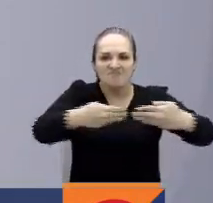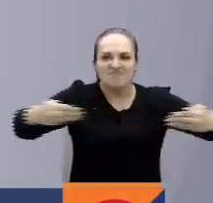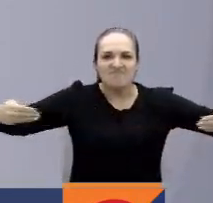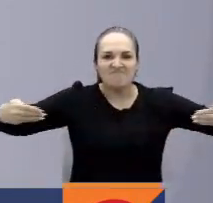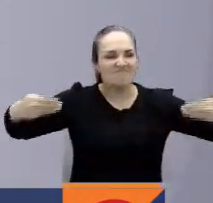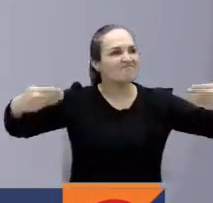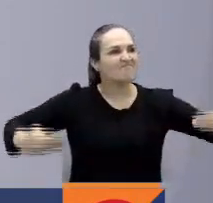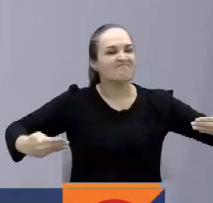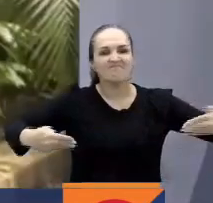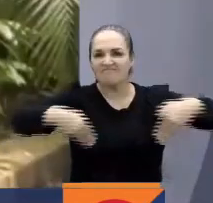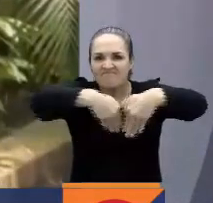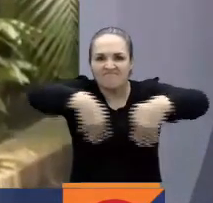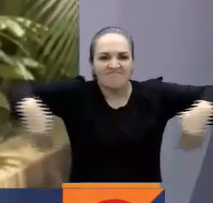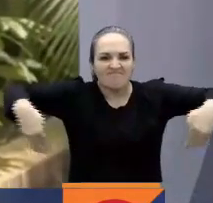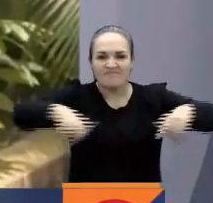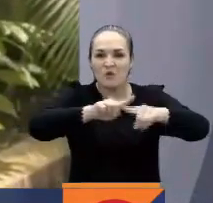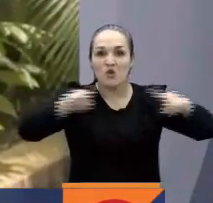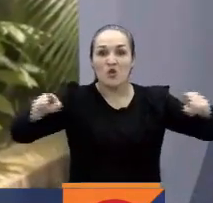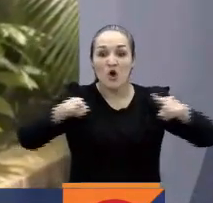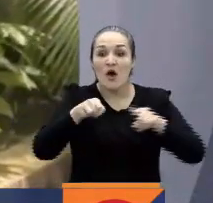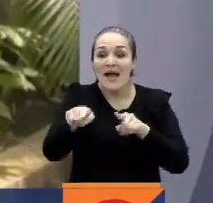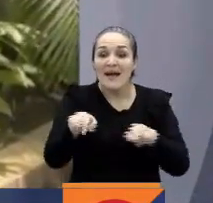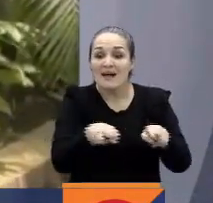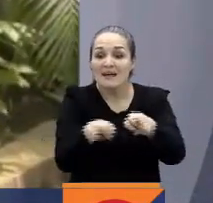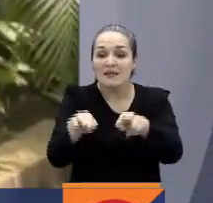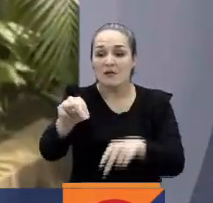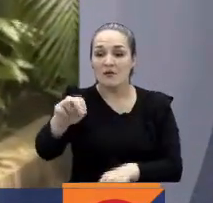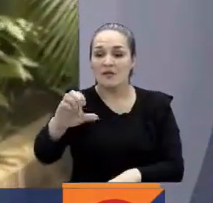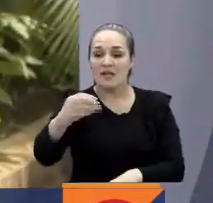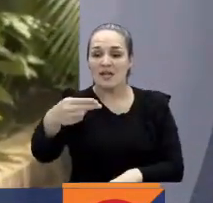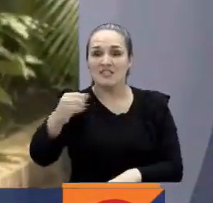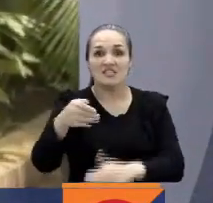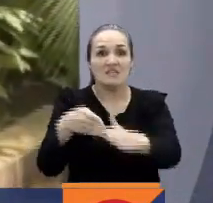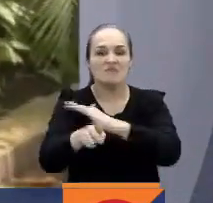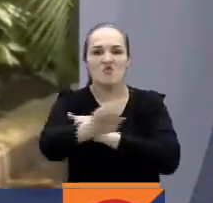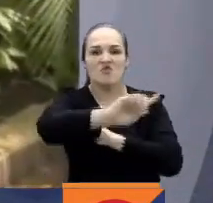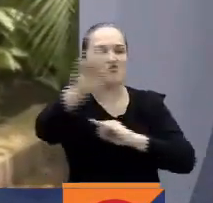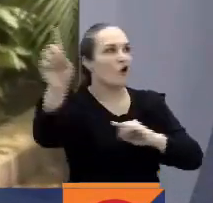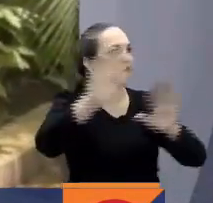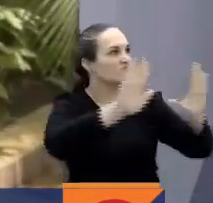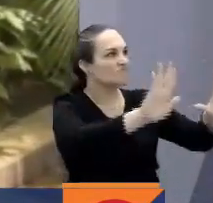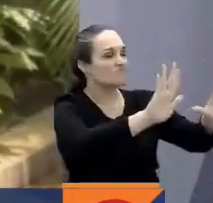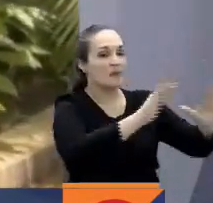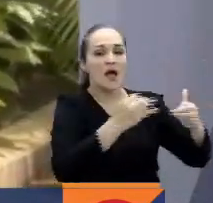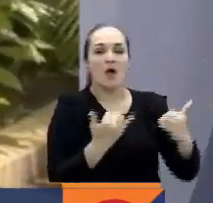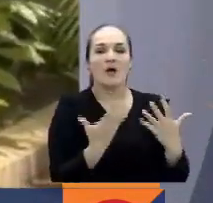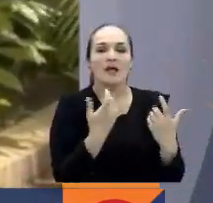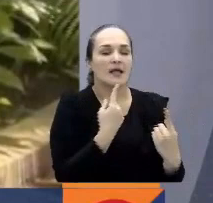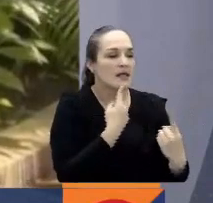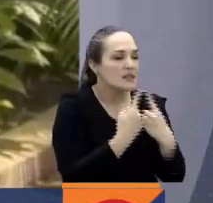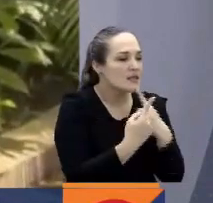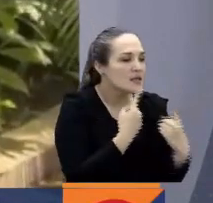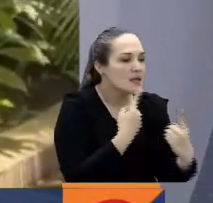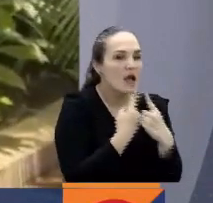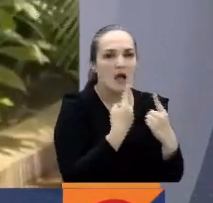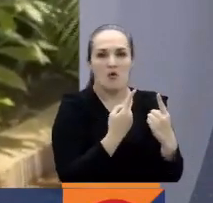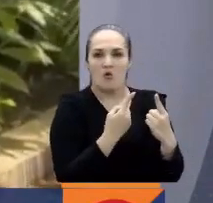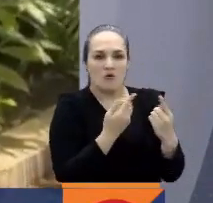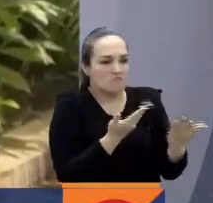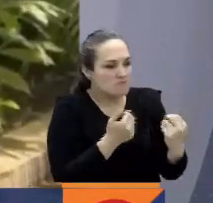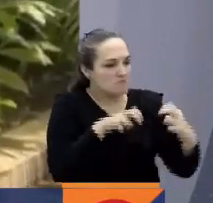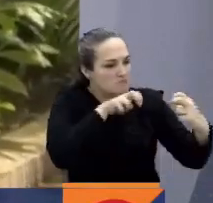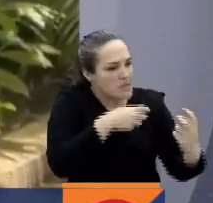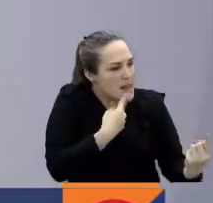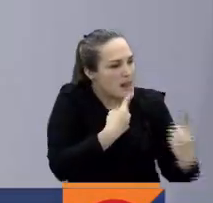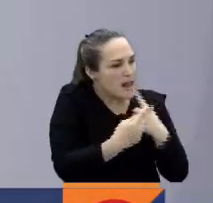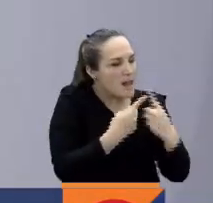tránsito fluvial por el río Nechí. Buscaremos que con esta mesa de diálogo social se contribuya al restablecimiento de la movilidad y el orden público